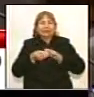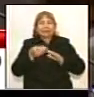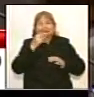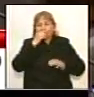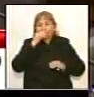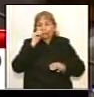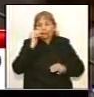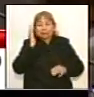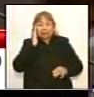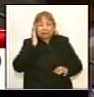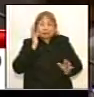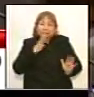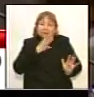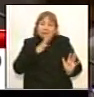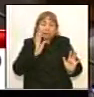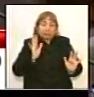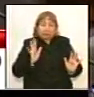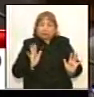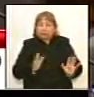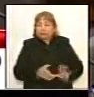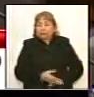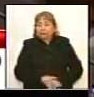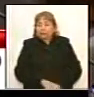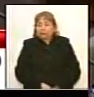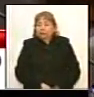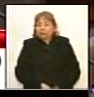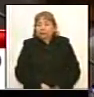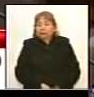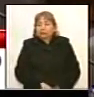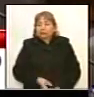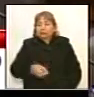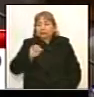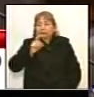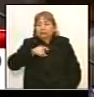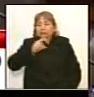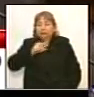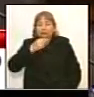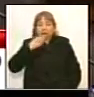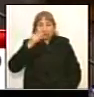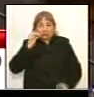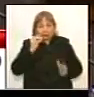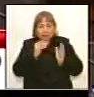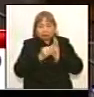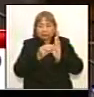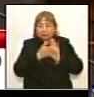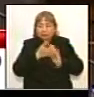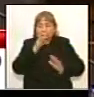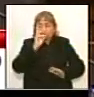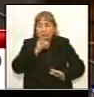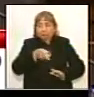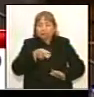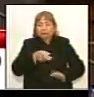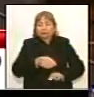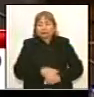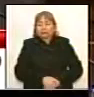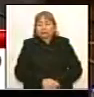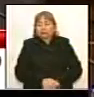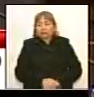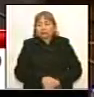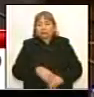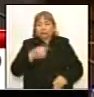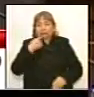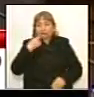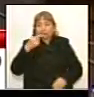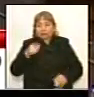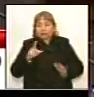usted no conocía, no cometió ningún delito. Pero lo que necesitamos es tipificar la fuente prohibida, presidente, que es lo que dice